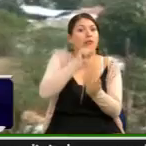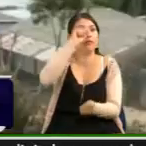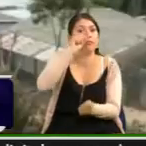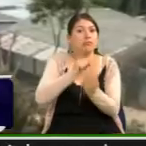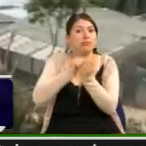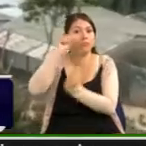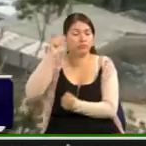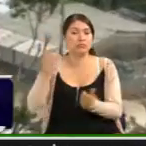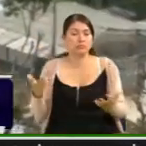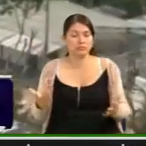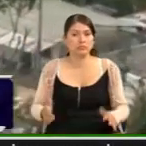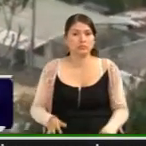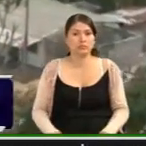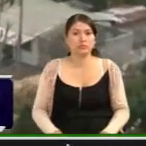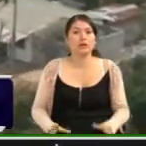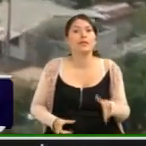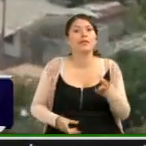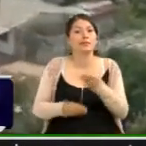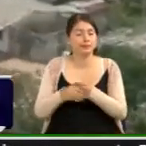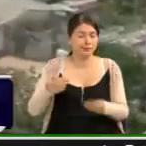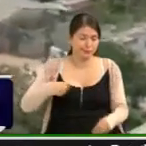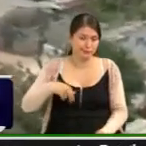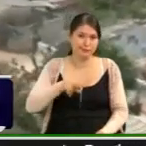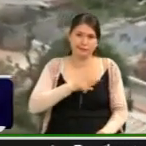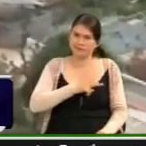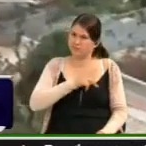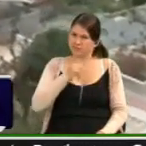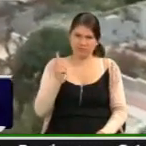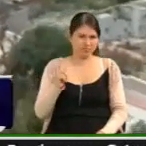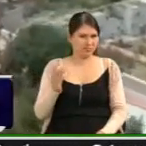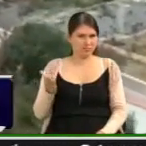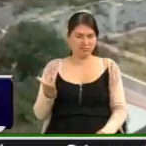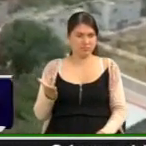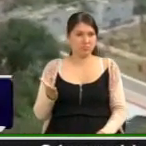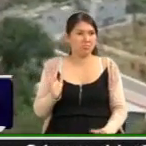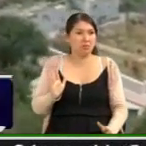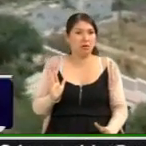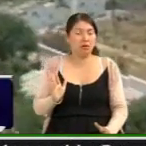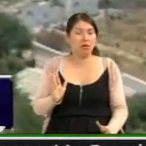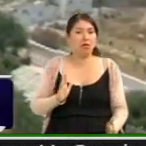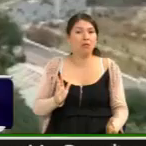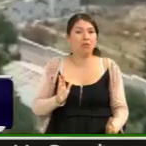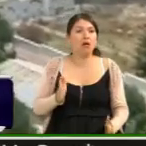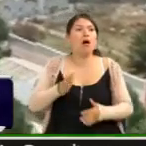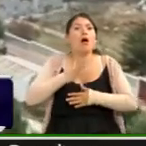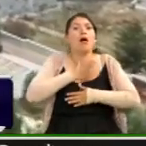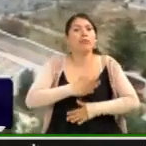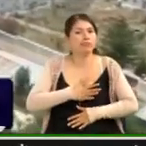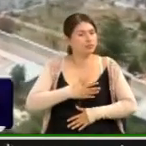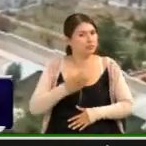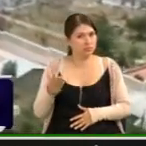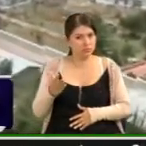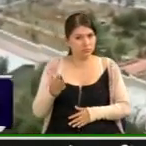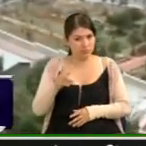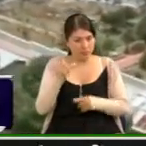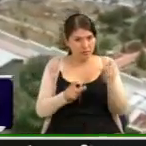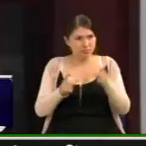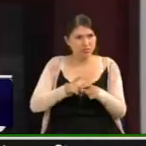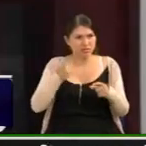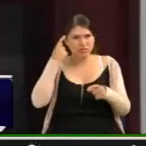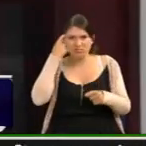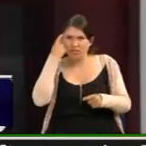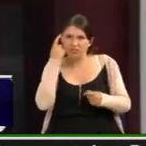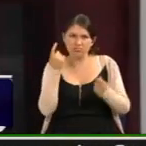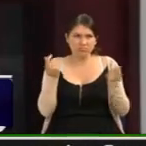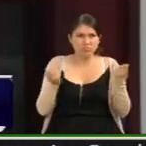de panfletos, lo que además para nosotros tampoco significa ningún alivio, porque si la población está